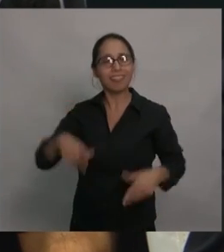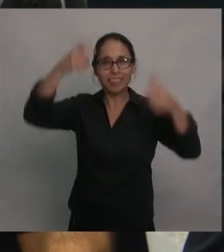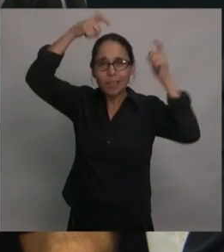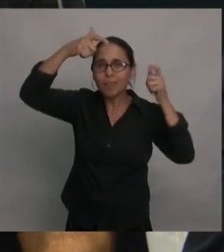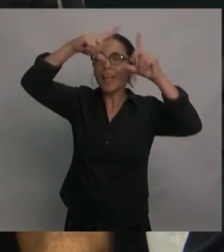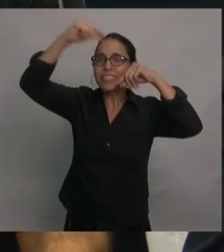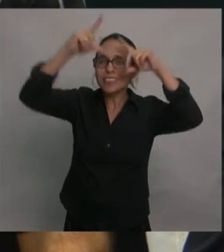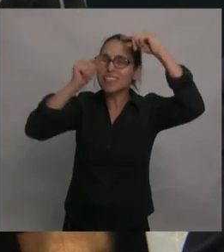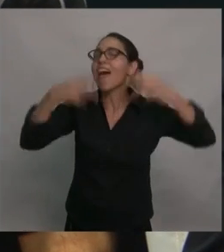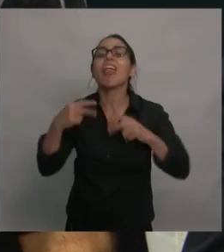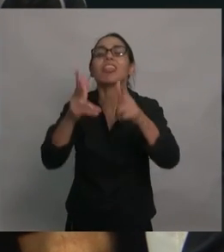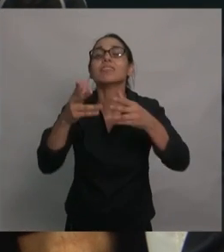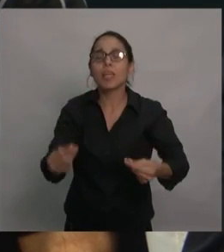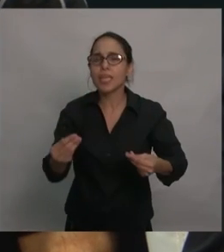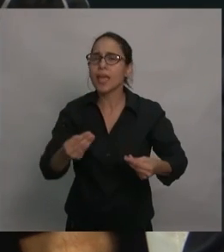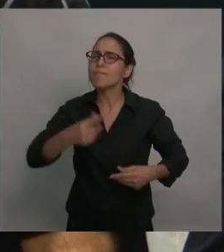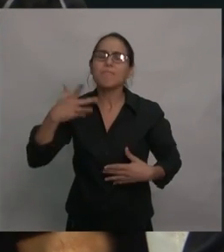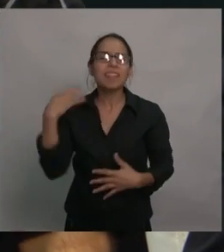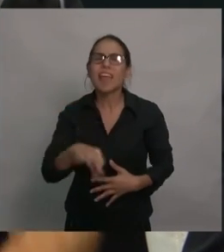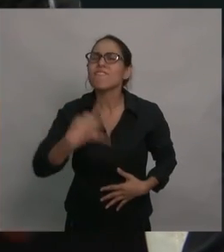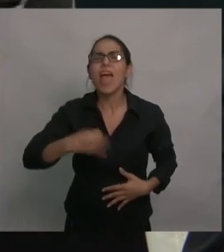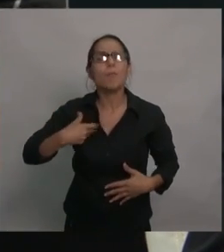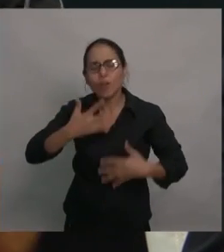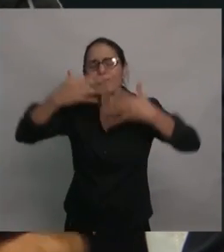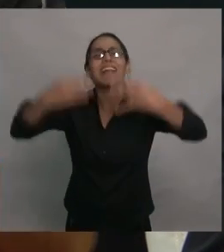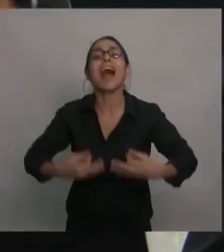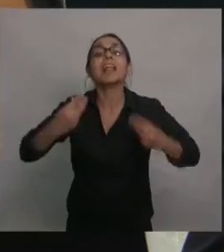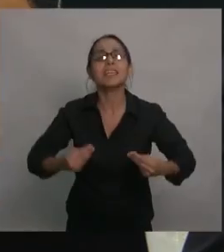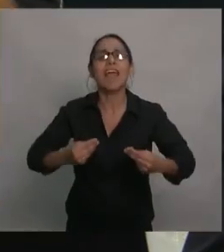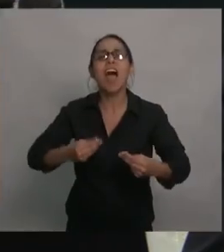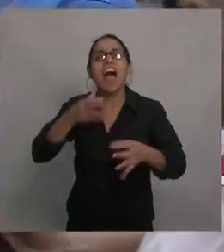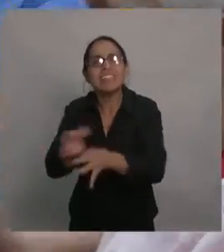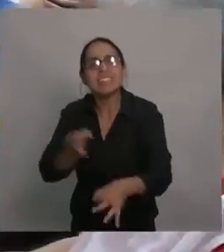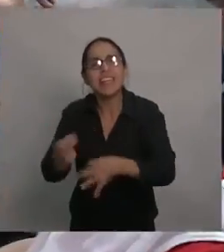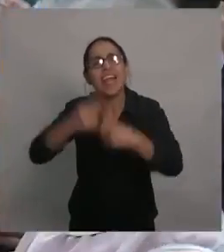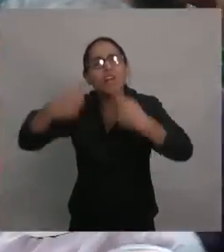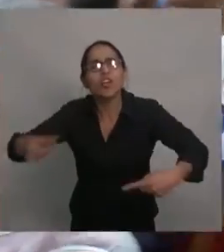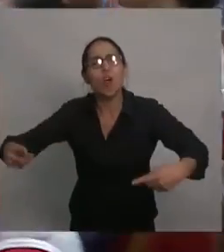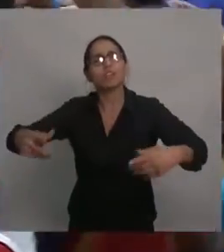seamos realistas y luchemos y soñemos lo imposible. Muchas gracias a todos. Muchas gracias a Claxo